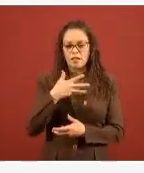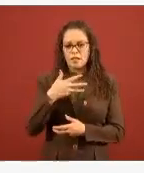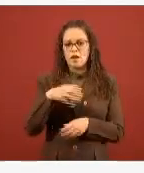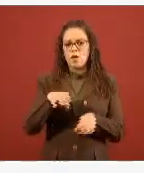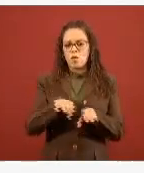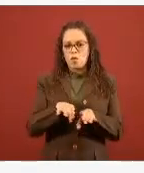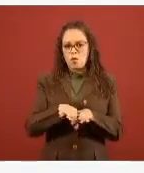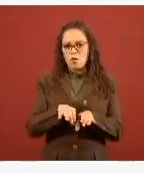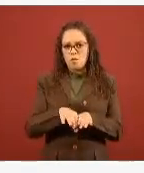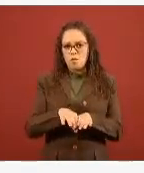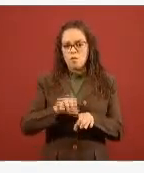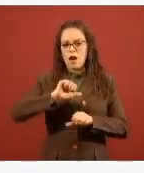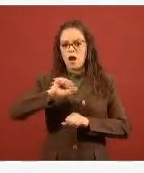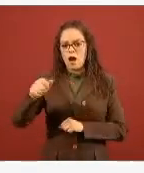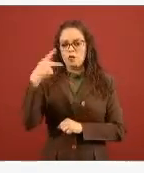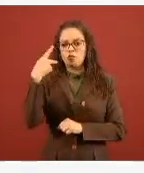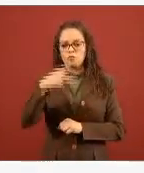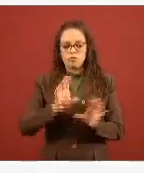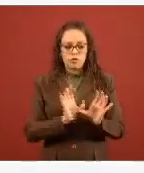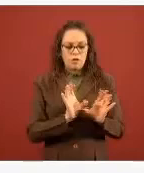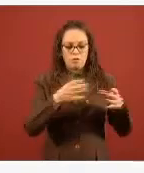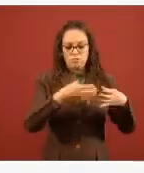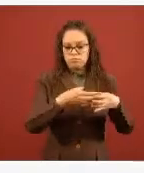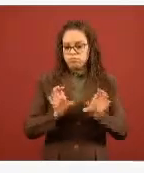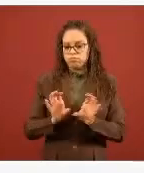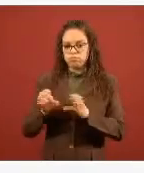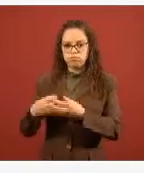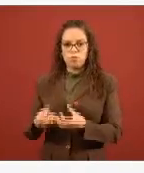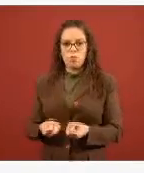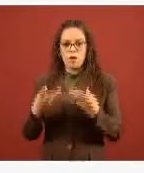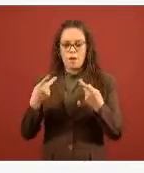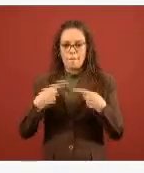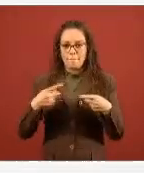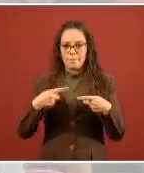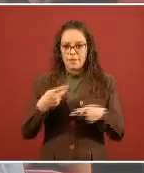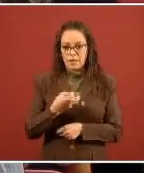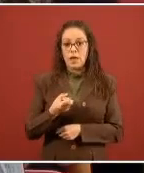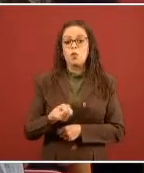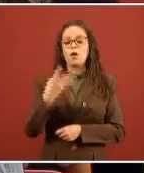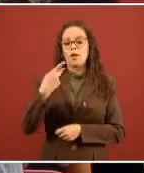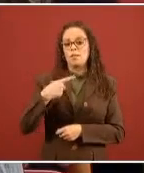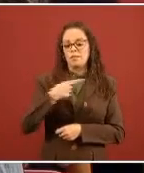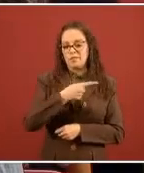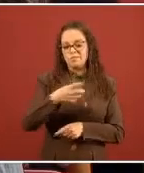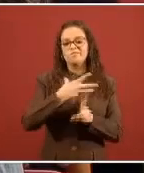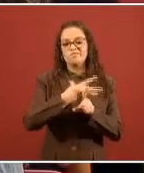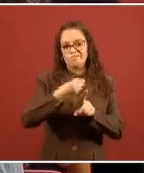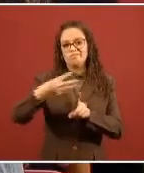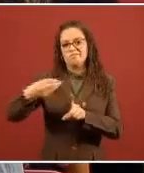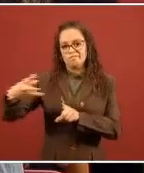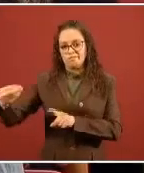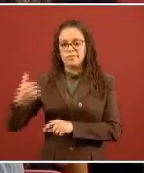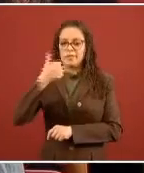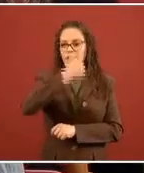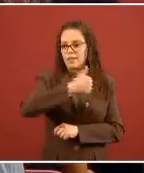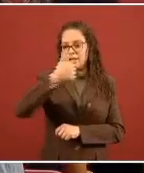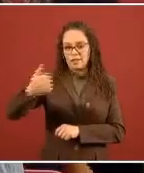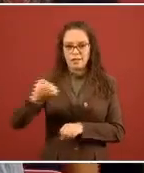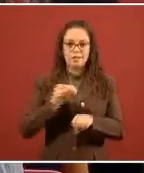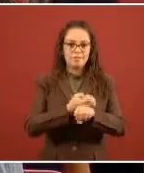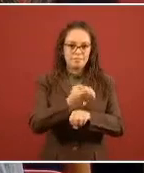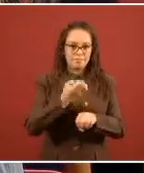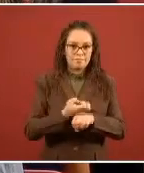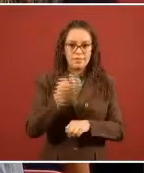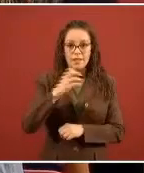una base poblacional que es más representativa de cómo está afectando la enfermedad a cada una de estas entidades federativas. Entonces vean